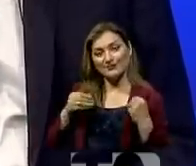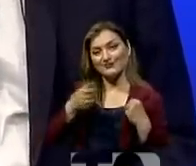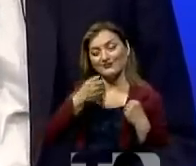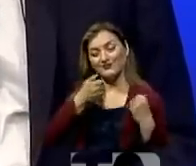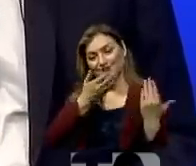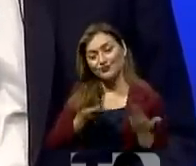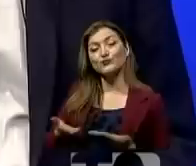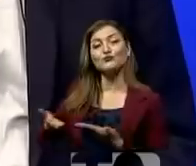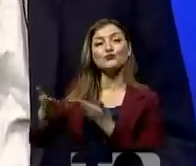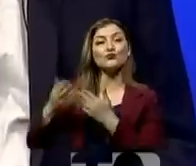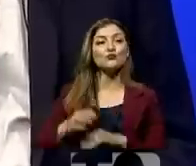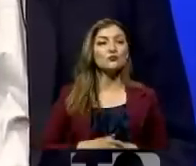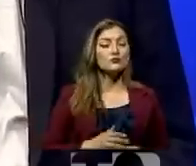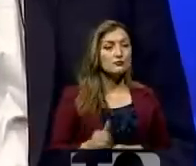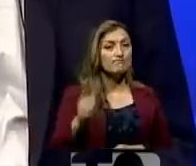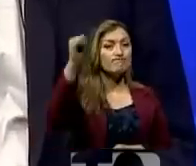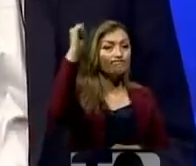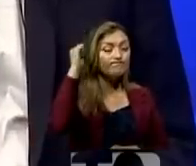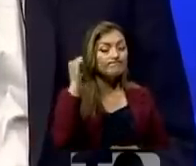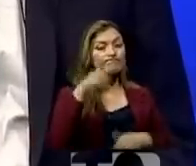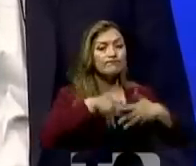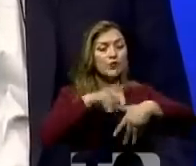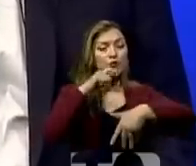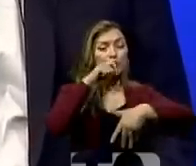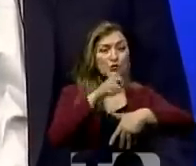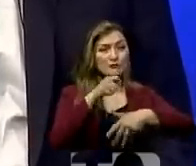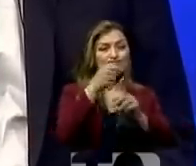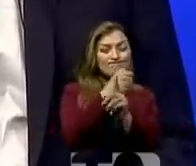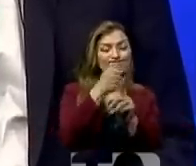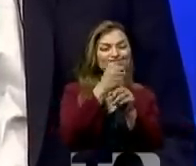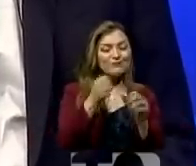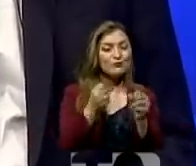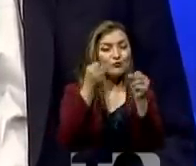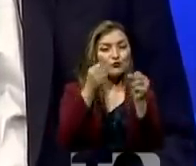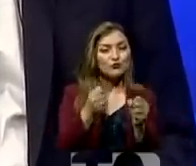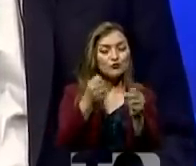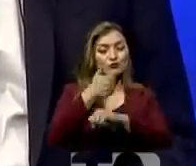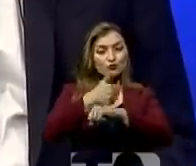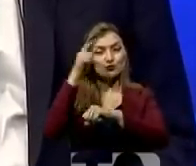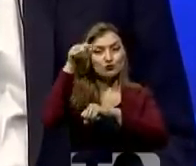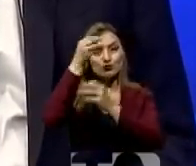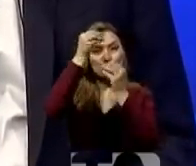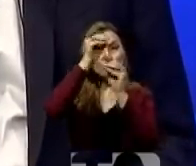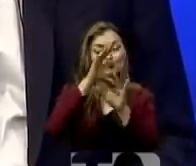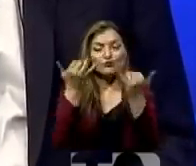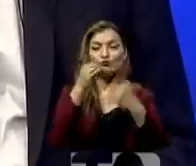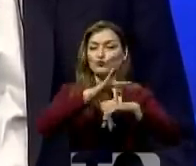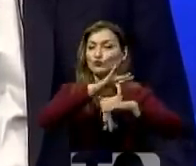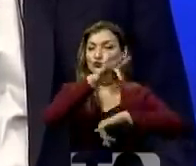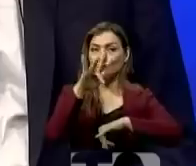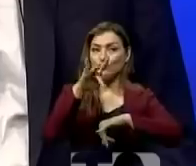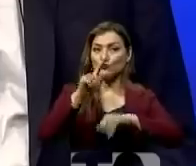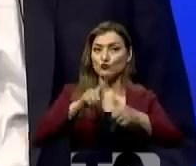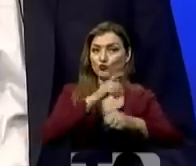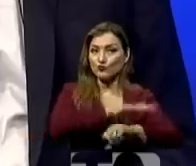otro rumbo un incremento de los violentos así lo dieron a conocer las autoridades del gobierno y esta madrugada pues ya se produce la primera detención